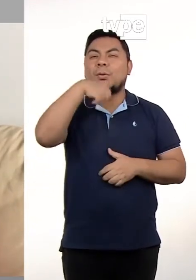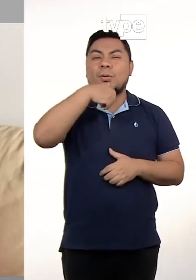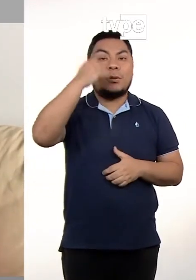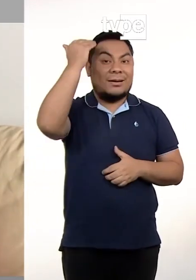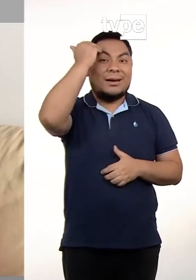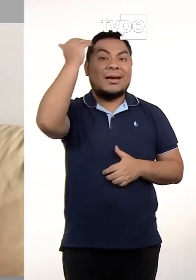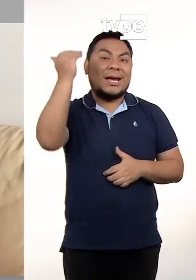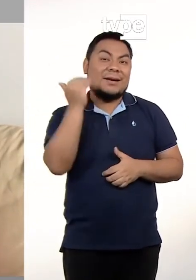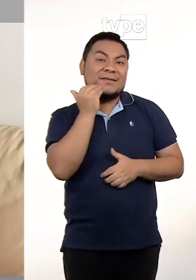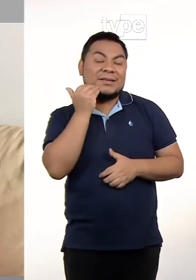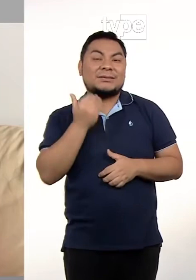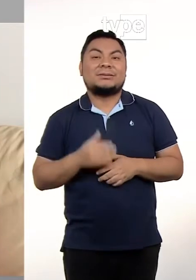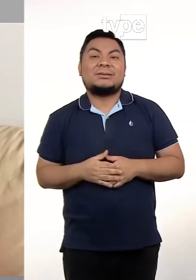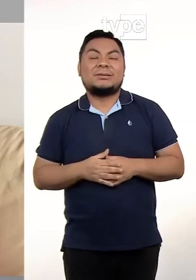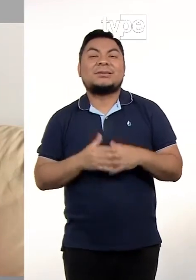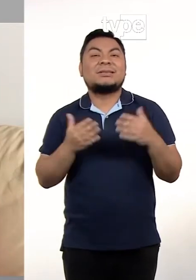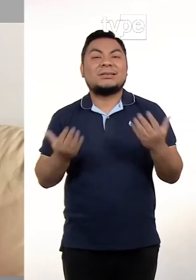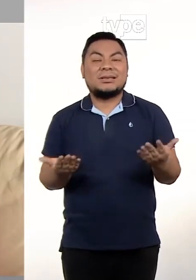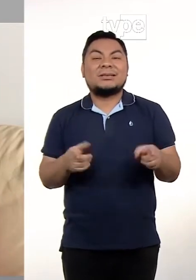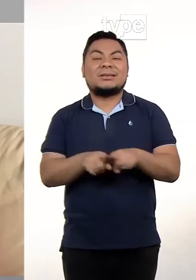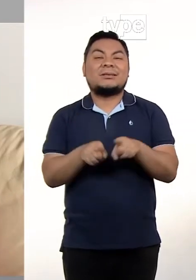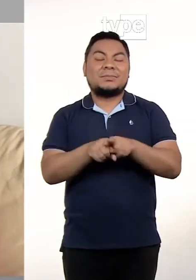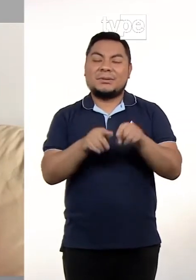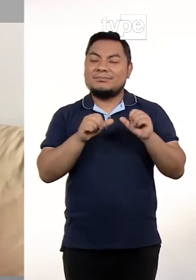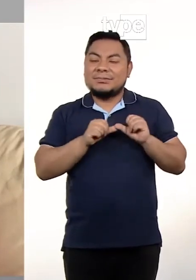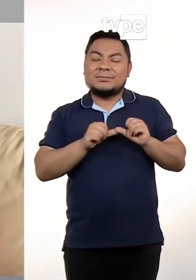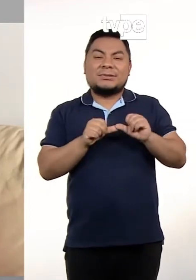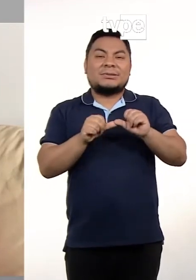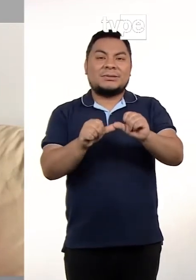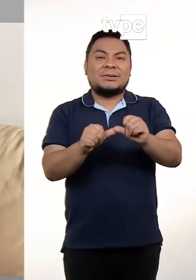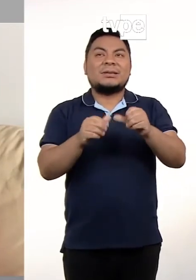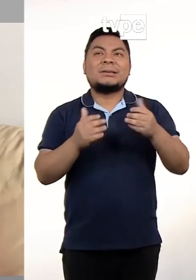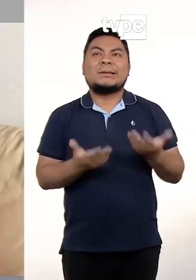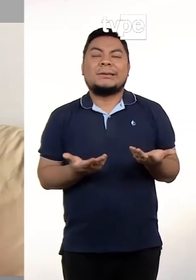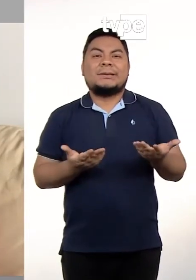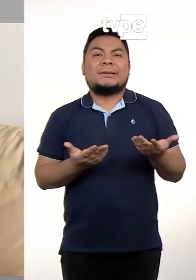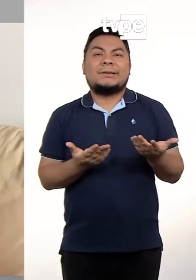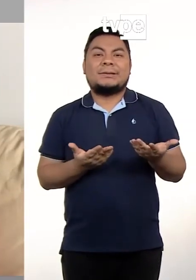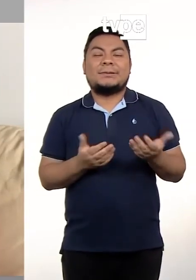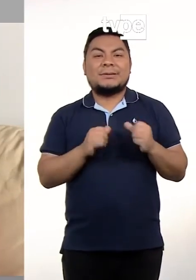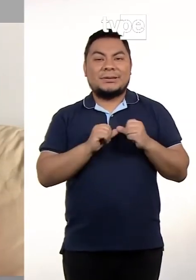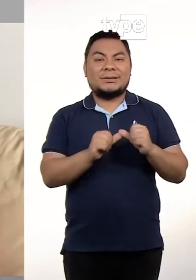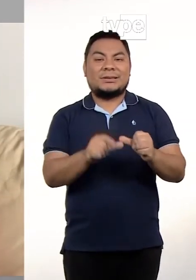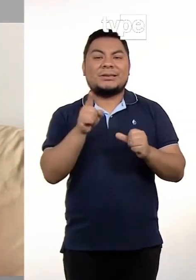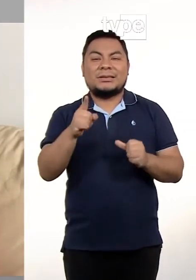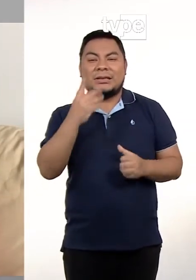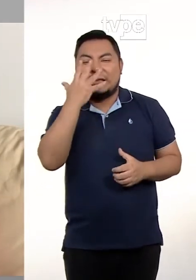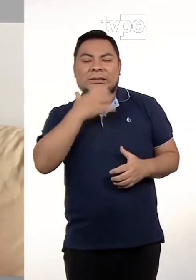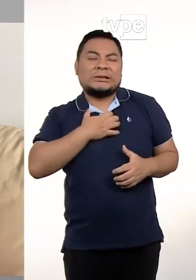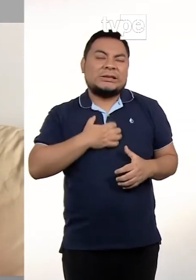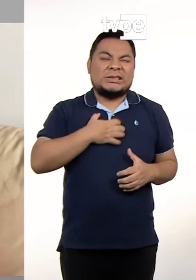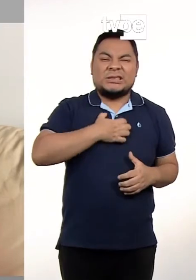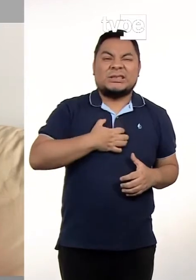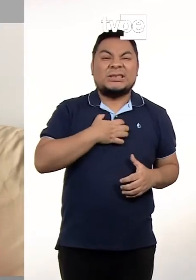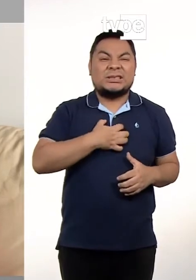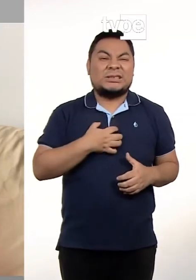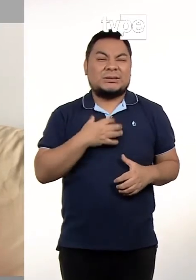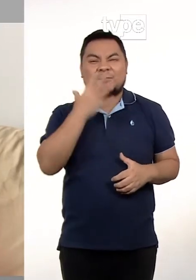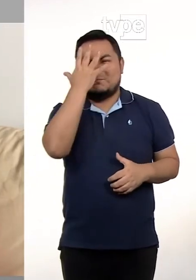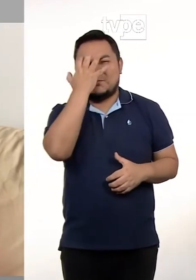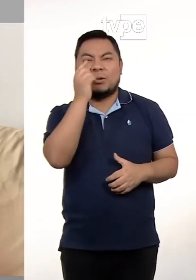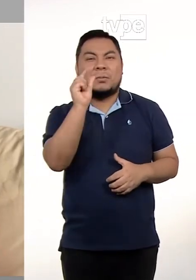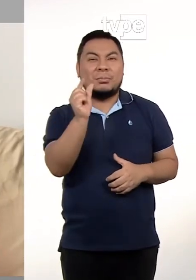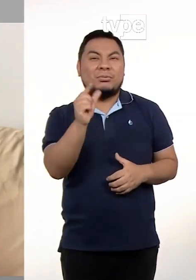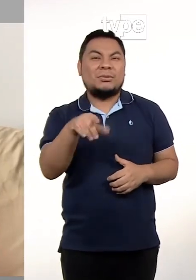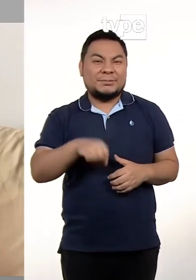tiene dolor de cabeza, y permanentemente está de mal humor,